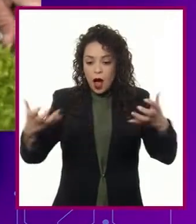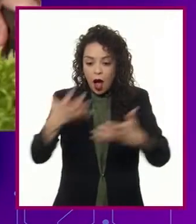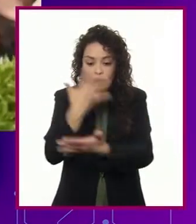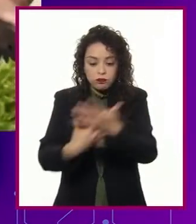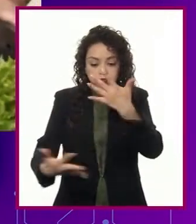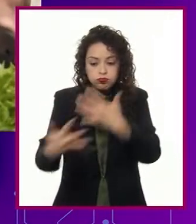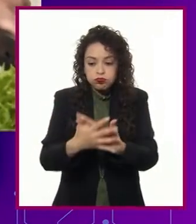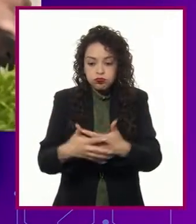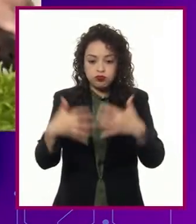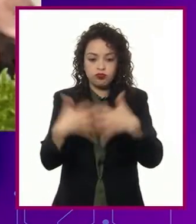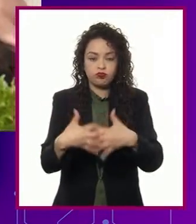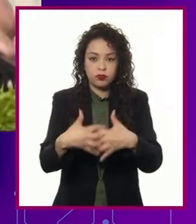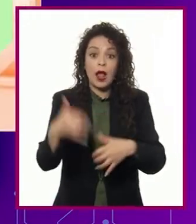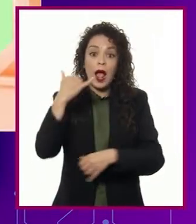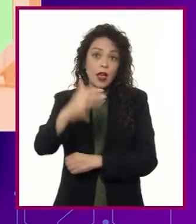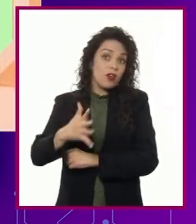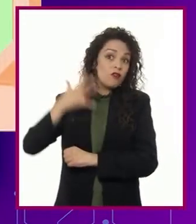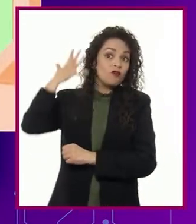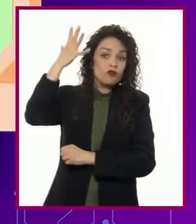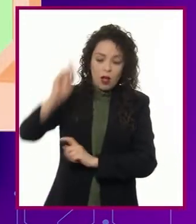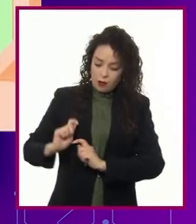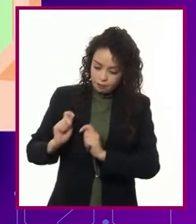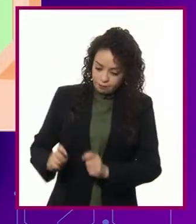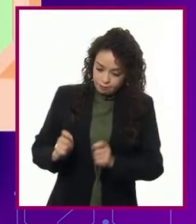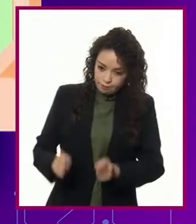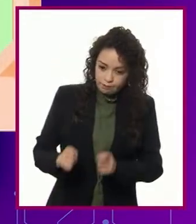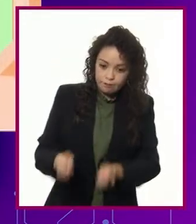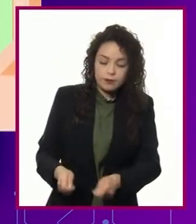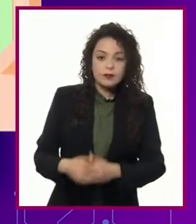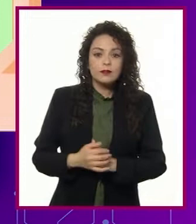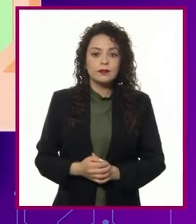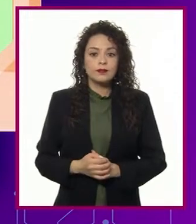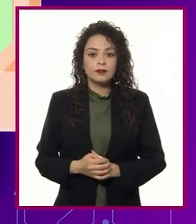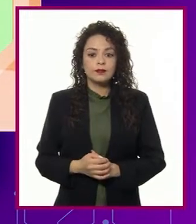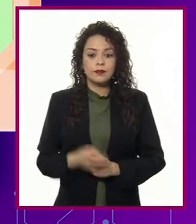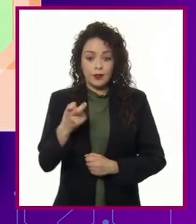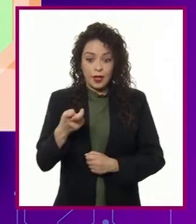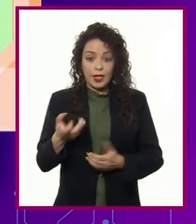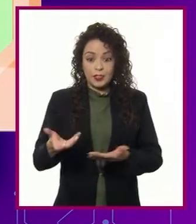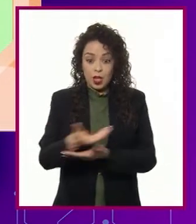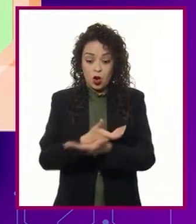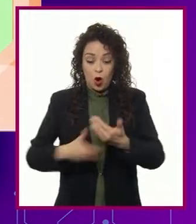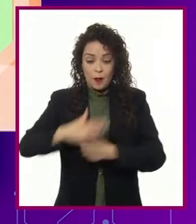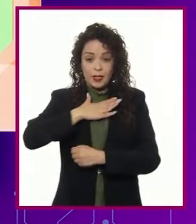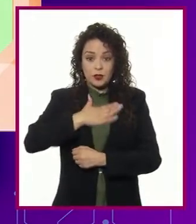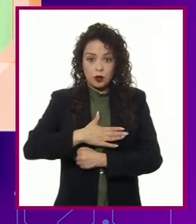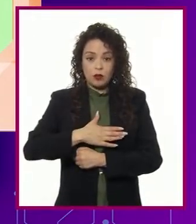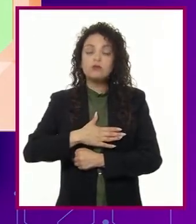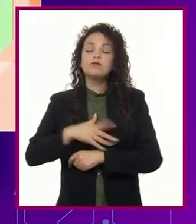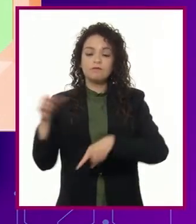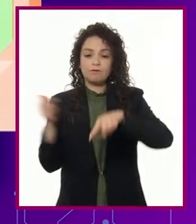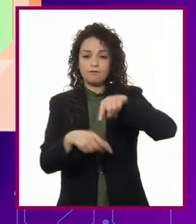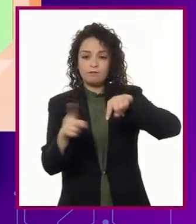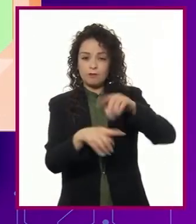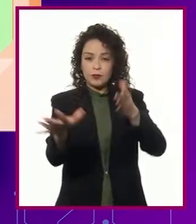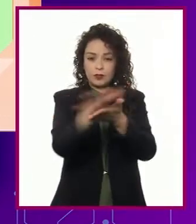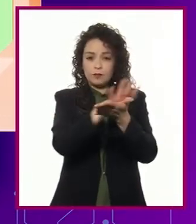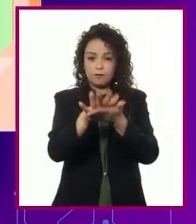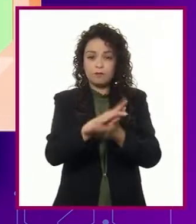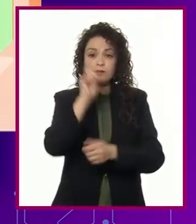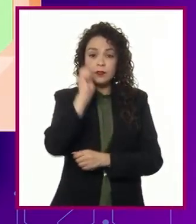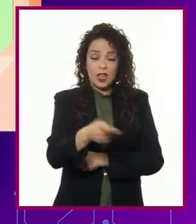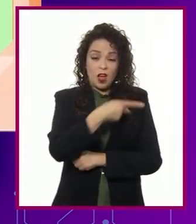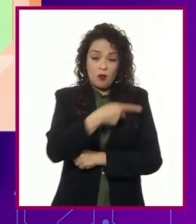las generaciones futuras. El comercio justo apoya el combate a la pobreza y a la desigualdad social.